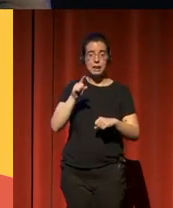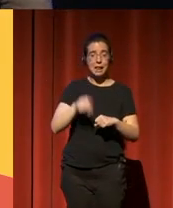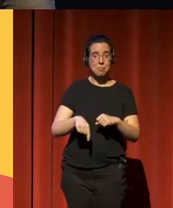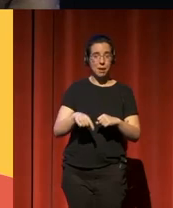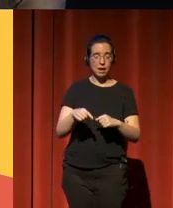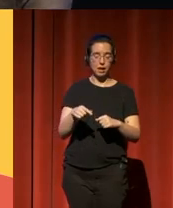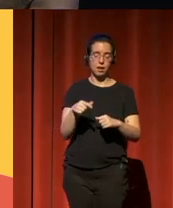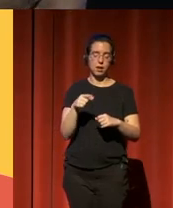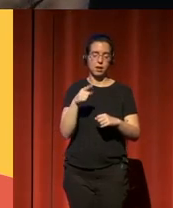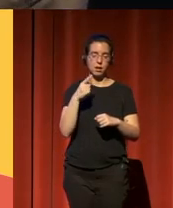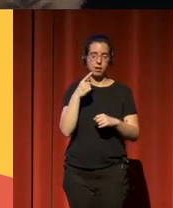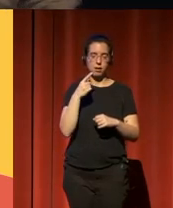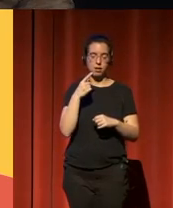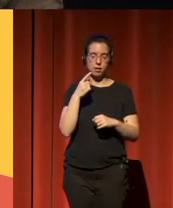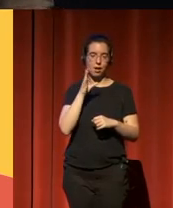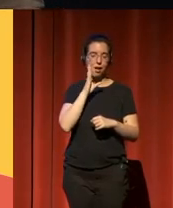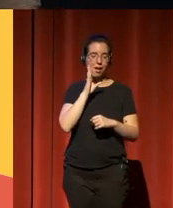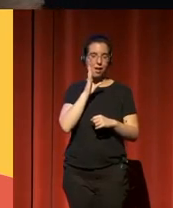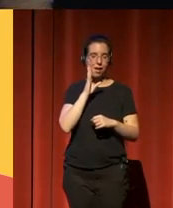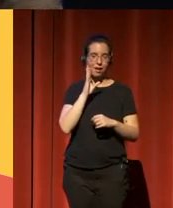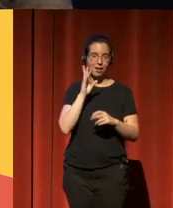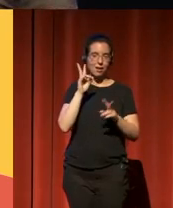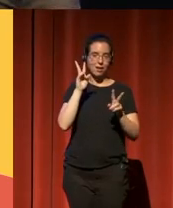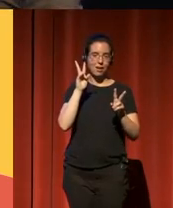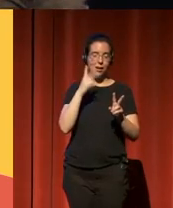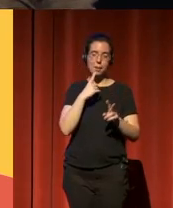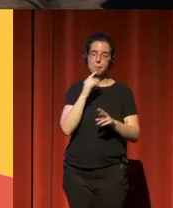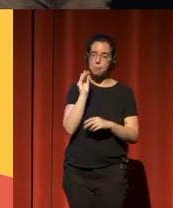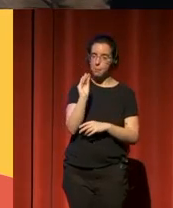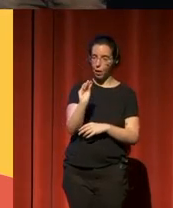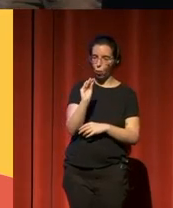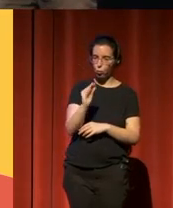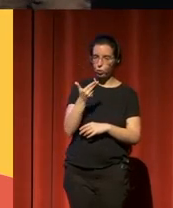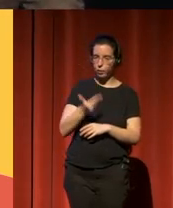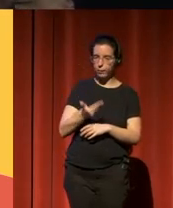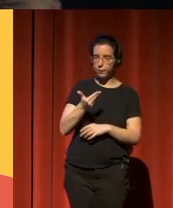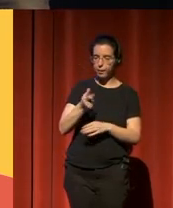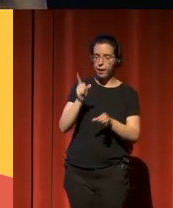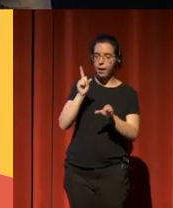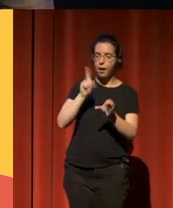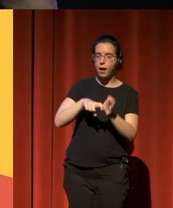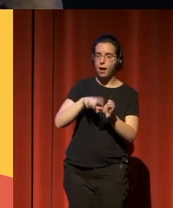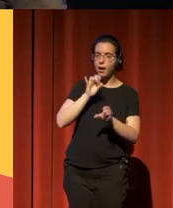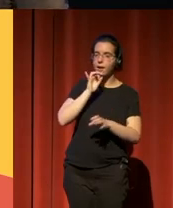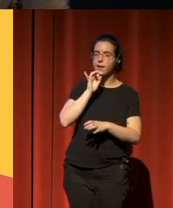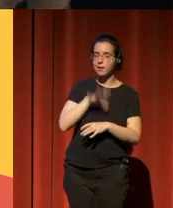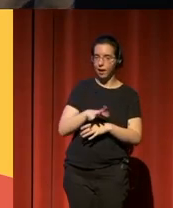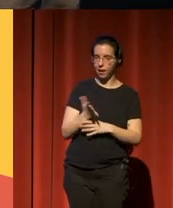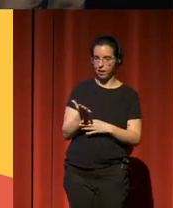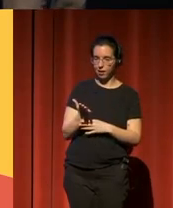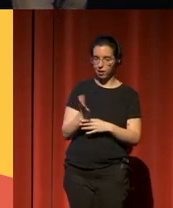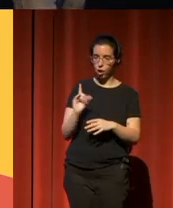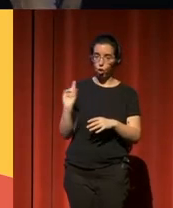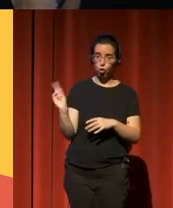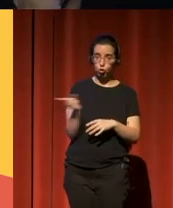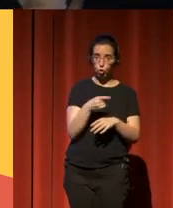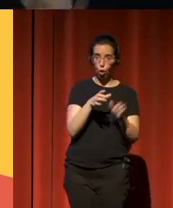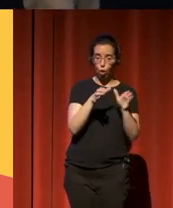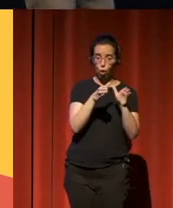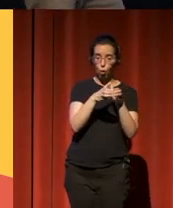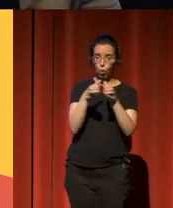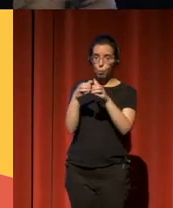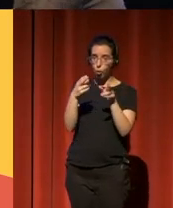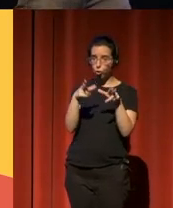como decía eh esta pregunta tan relevante de Y quién participa eh participan todos los grupos sociales